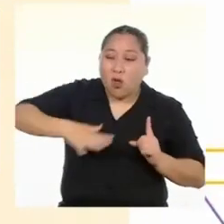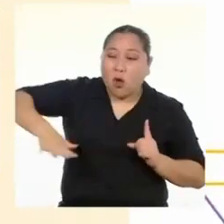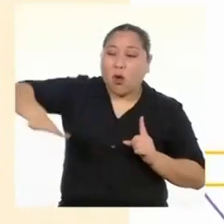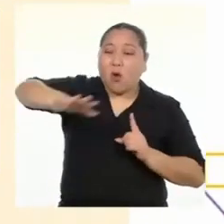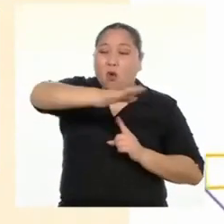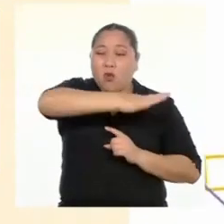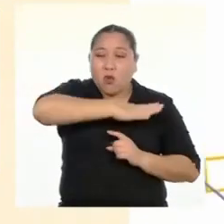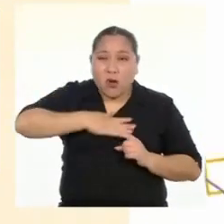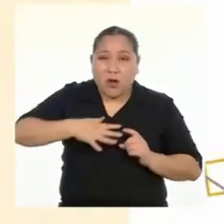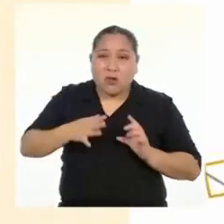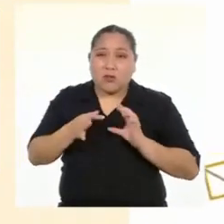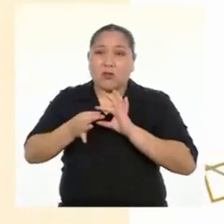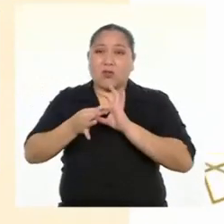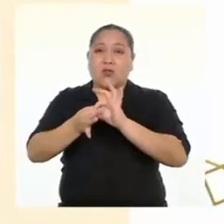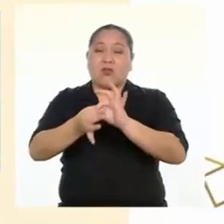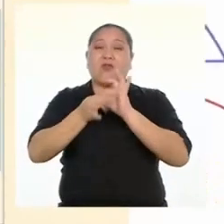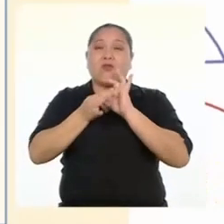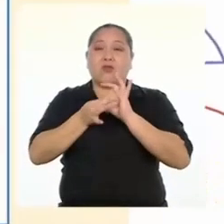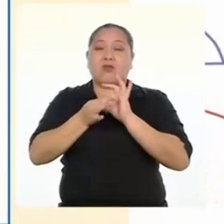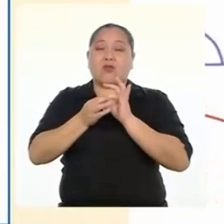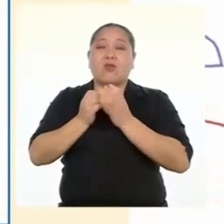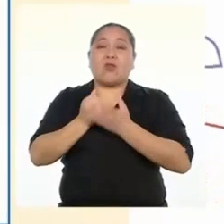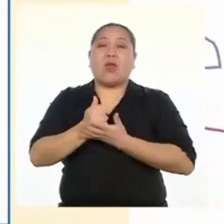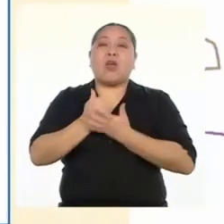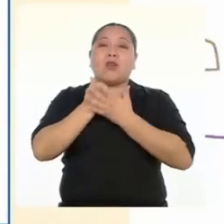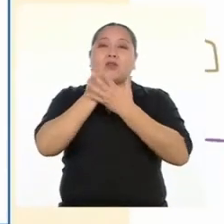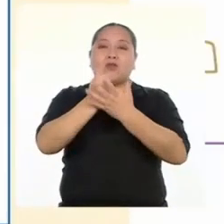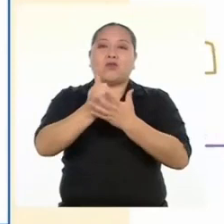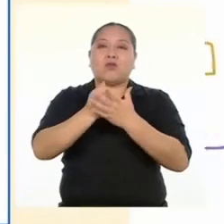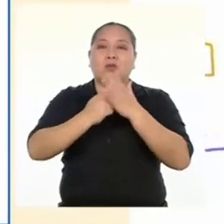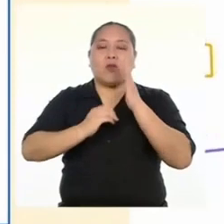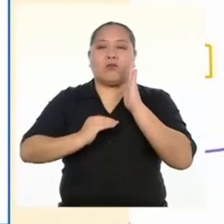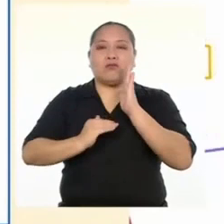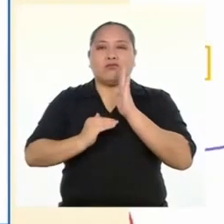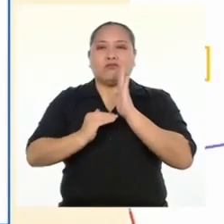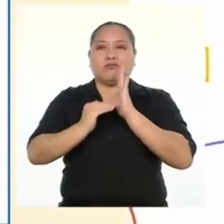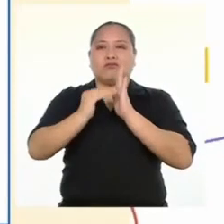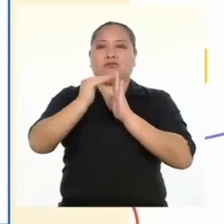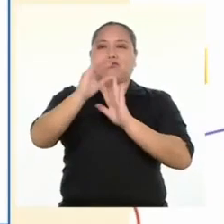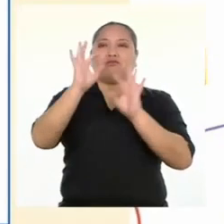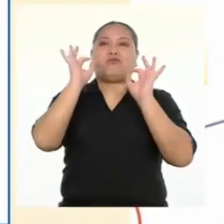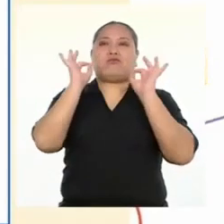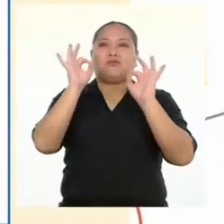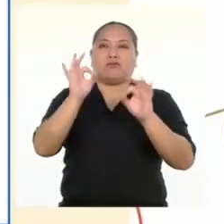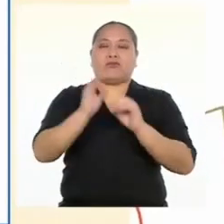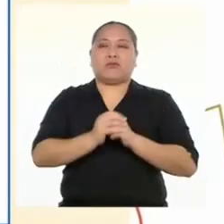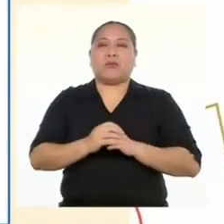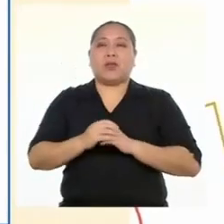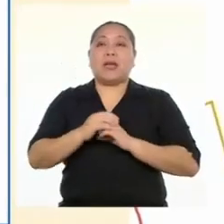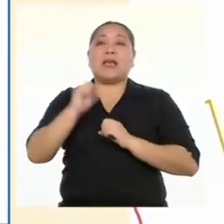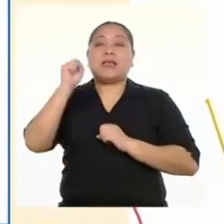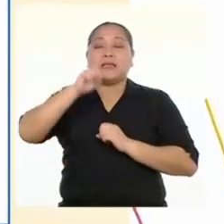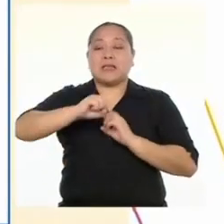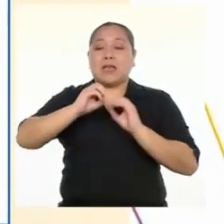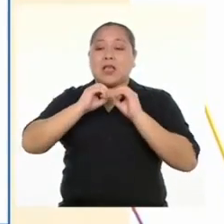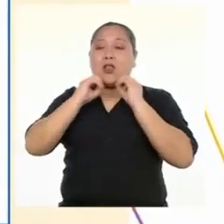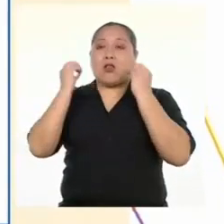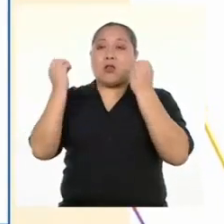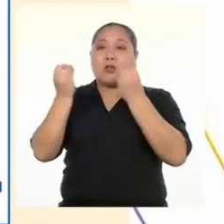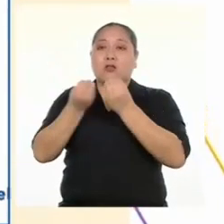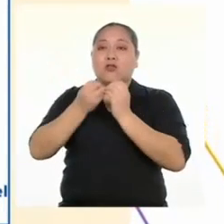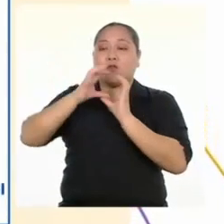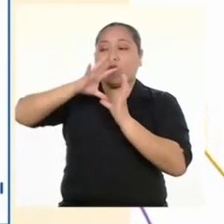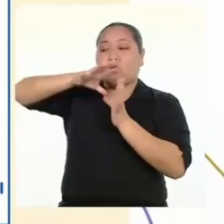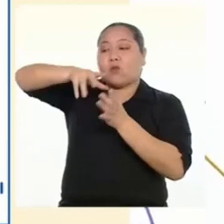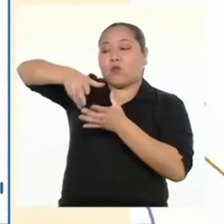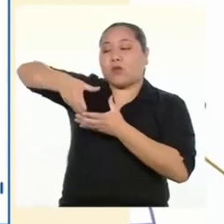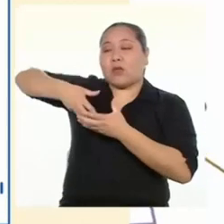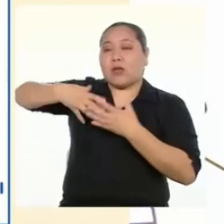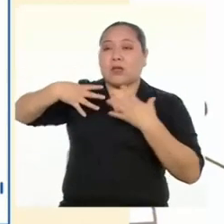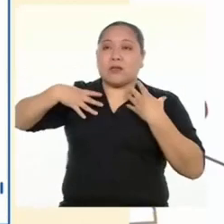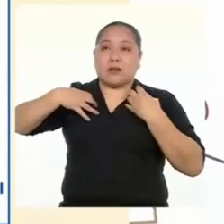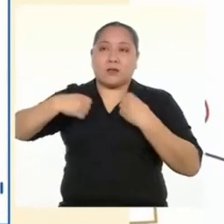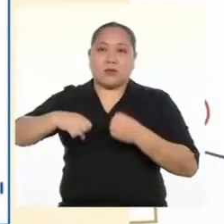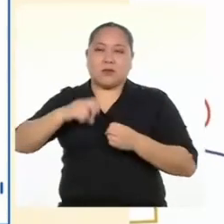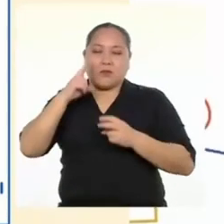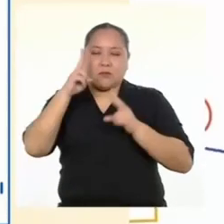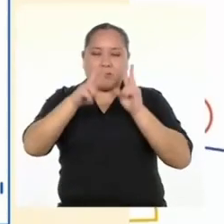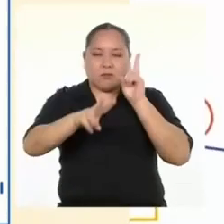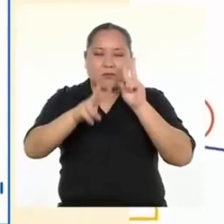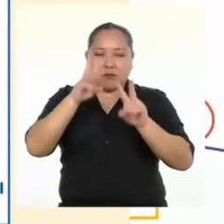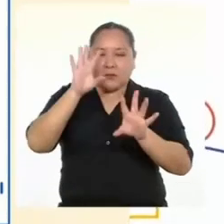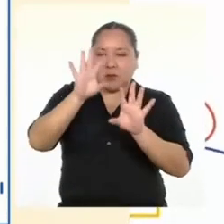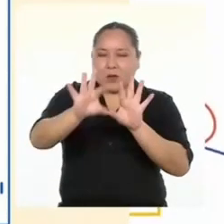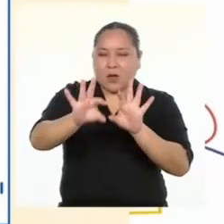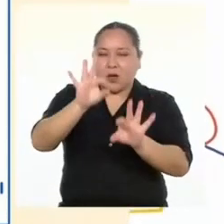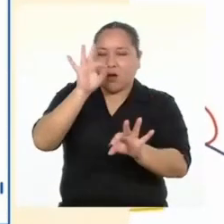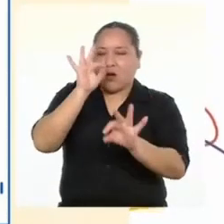nos permita tener un crecimiento adecuado. Así es. Y la Organización Mundial de la Salud ha identificado algunos hábitos